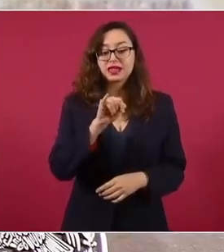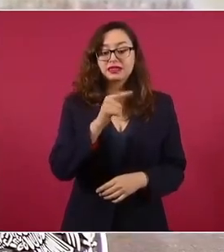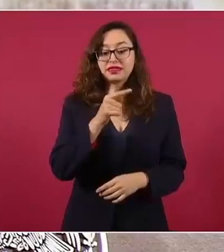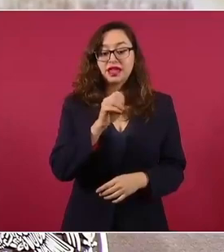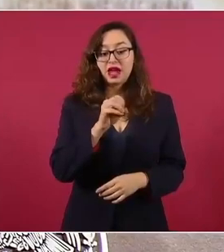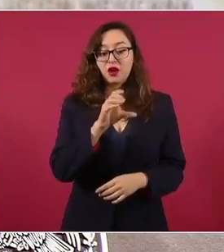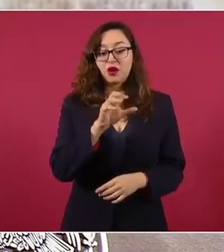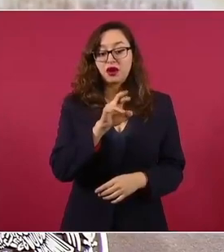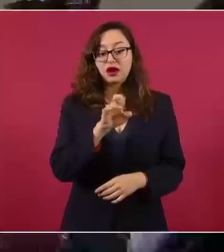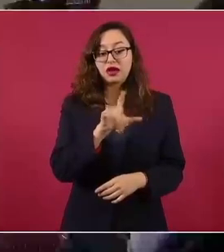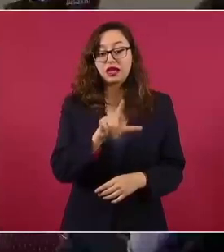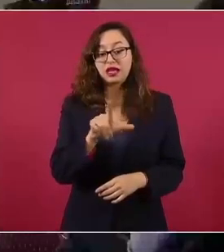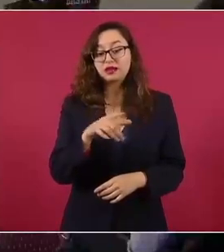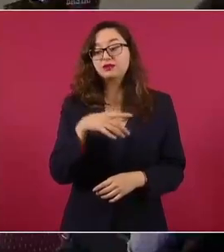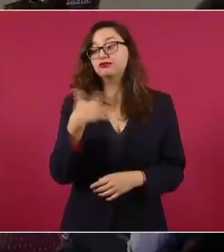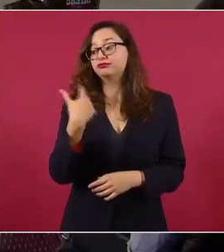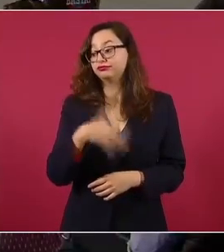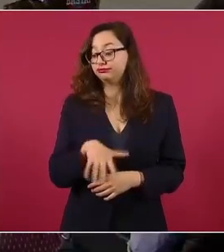imagínense,